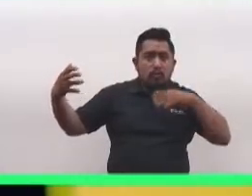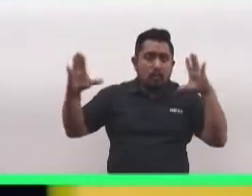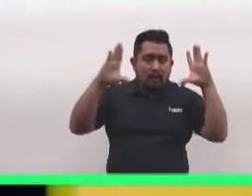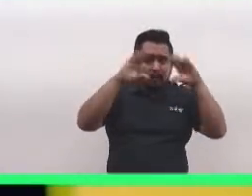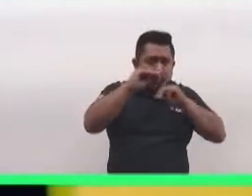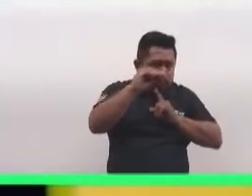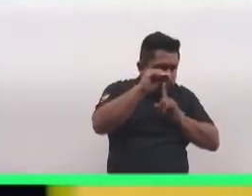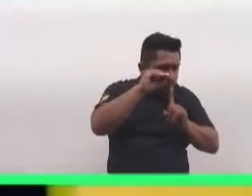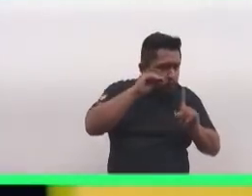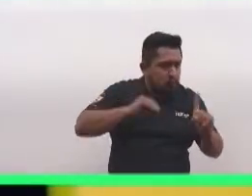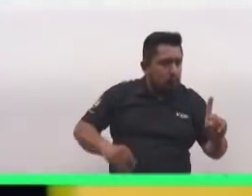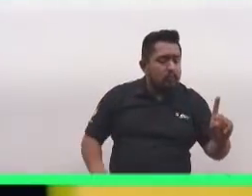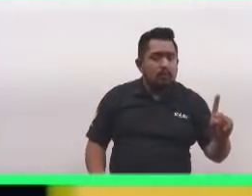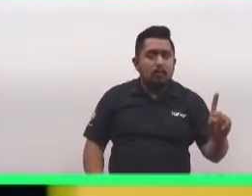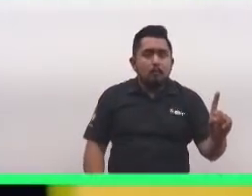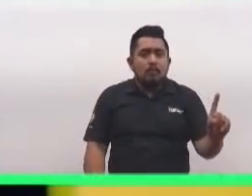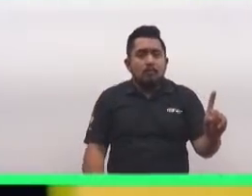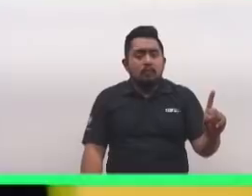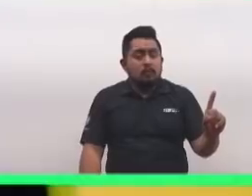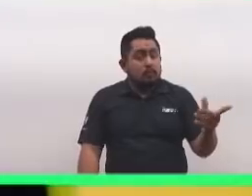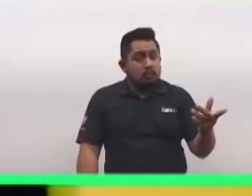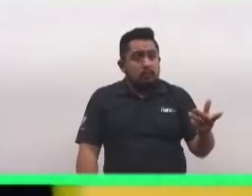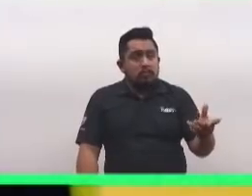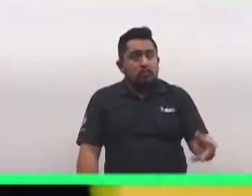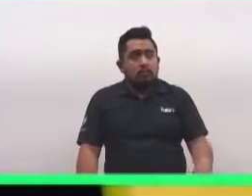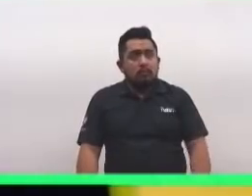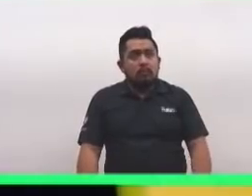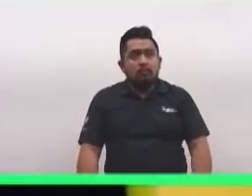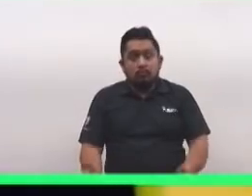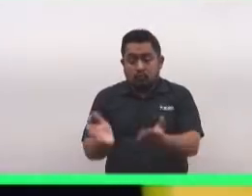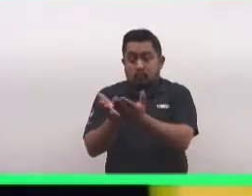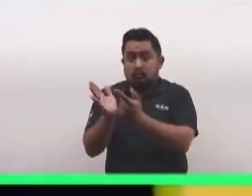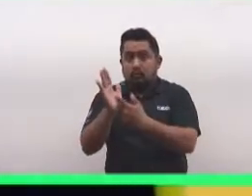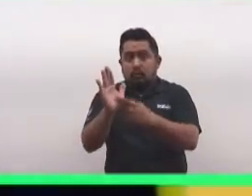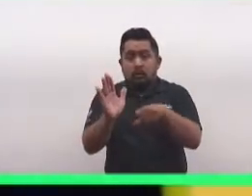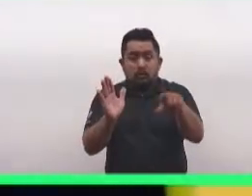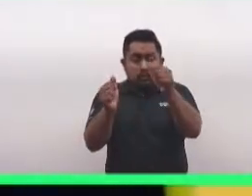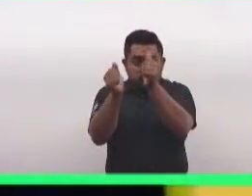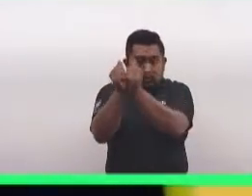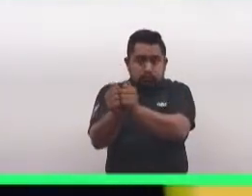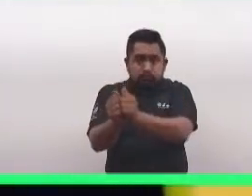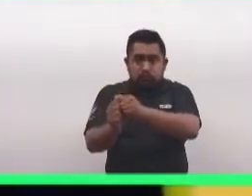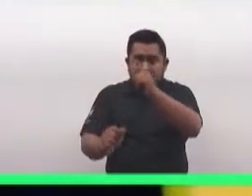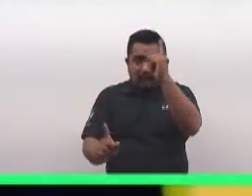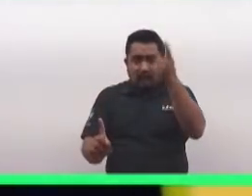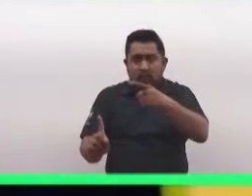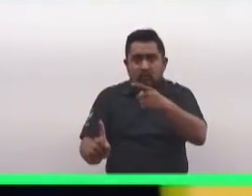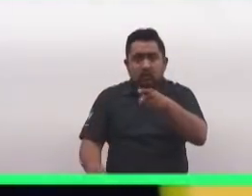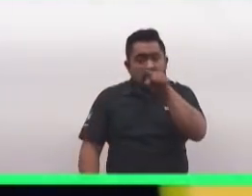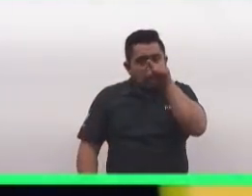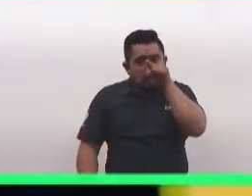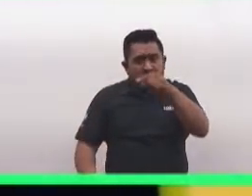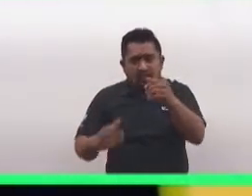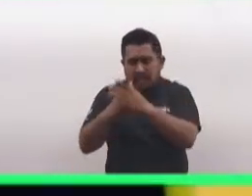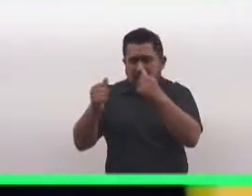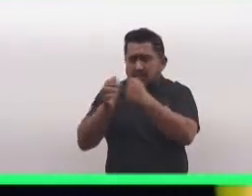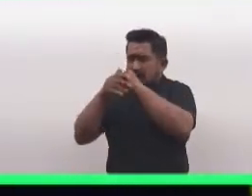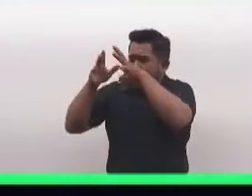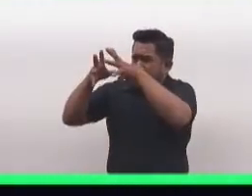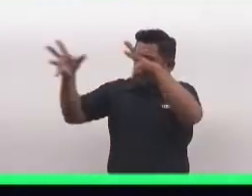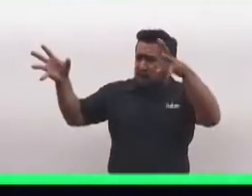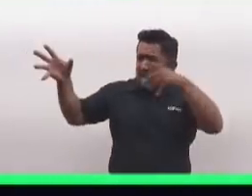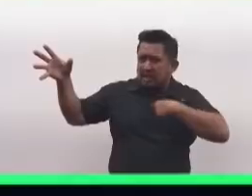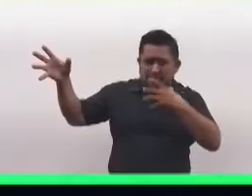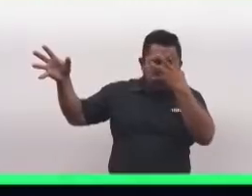muerte y esta es la condenación que tus problemas serán tan grandes que te